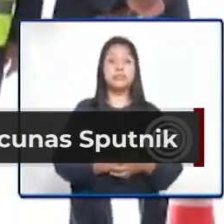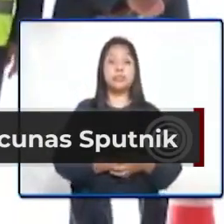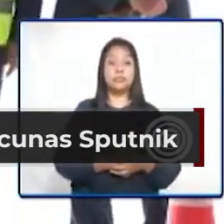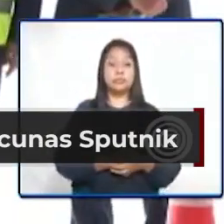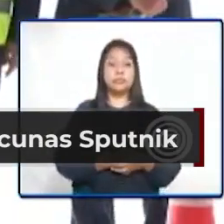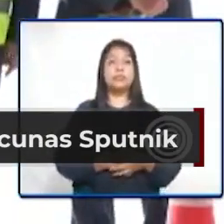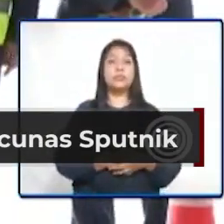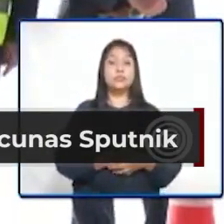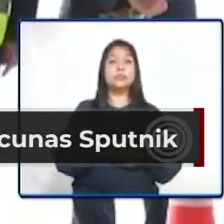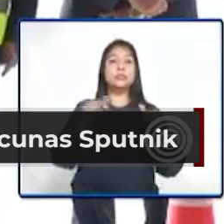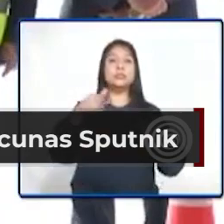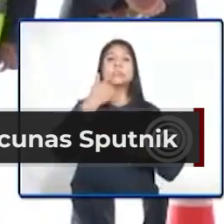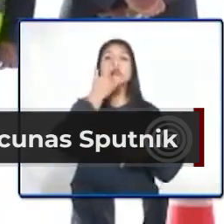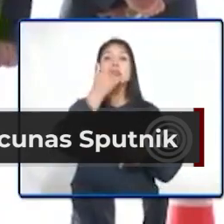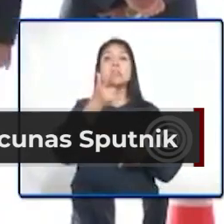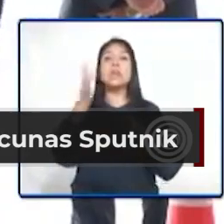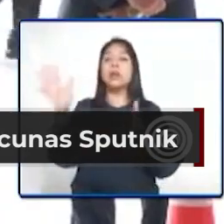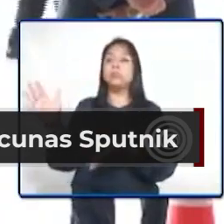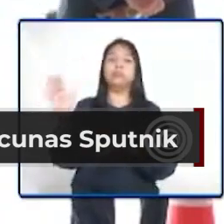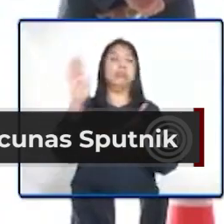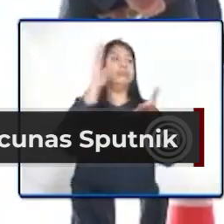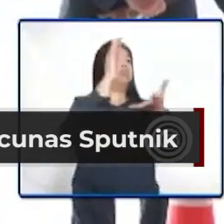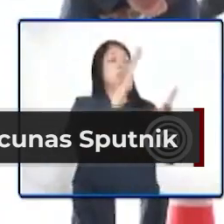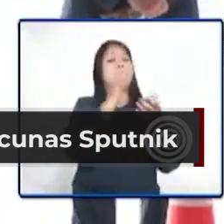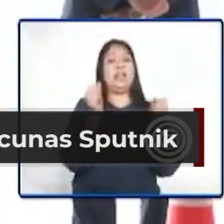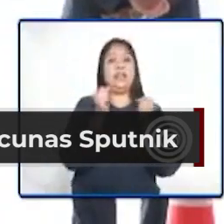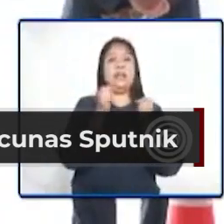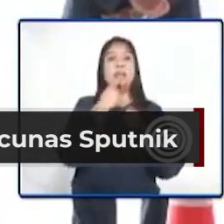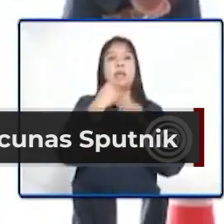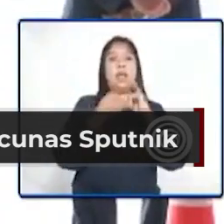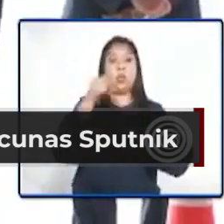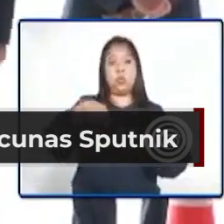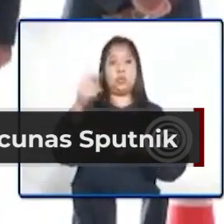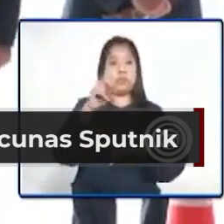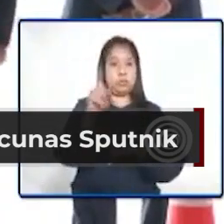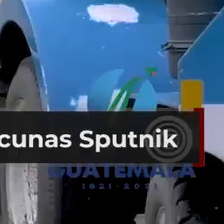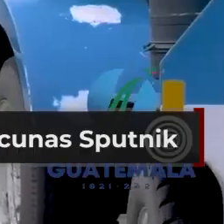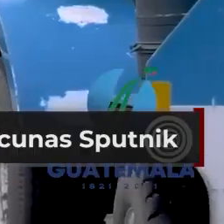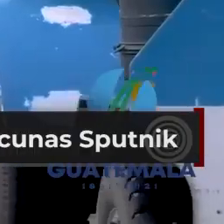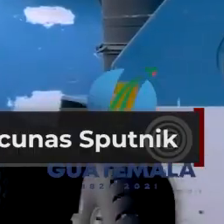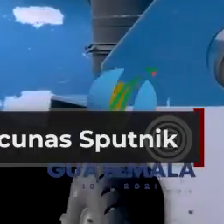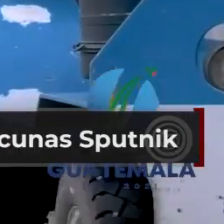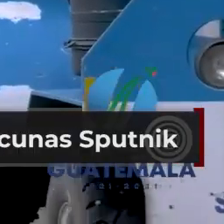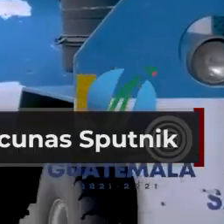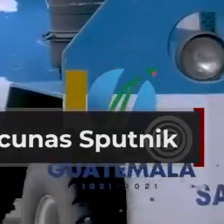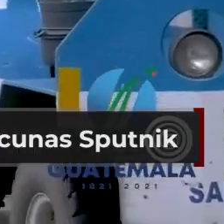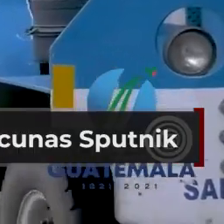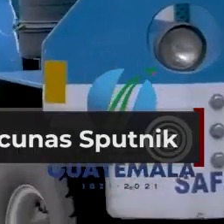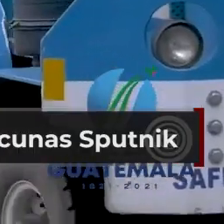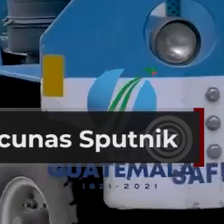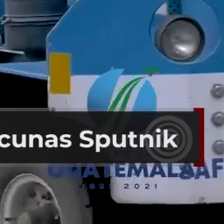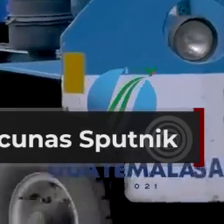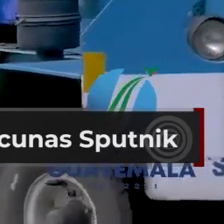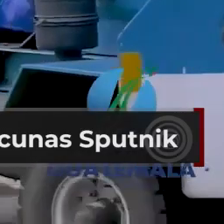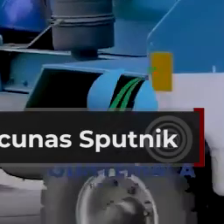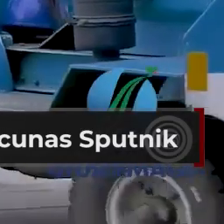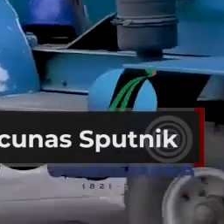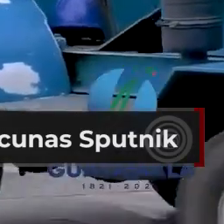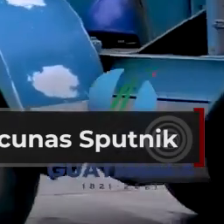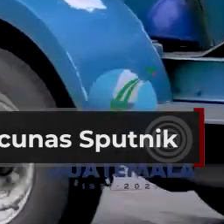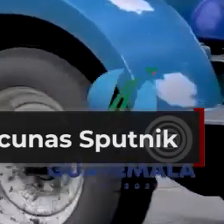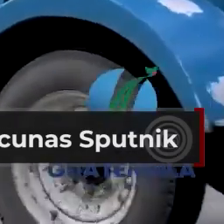Ahí no consta que sea un acto autorizado, ordenado o aprobado por el presidente de la República o en el cual haya